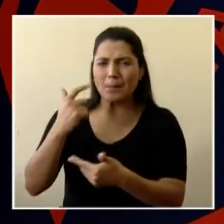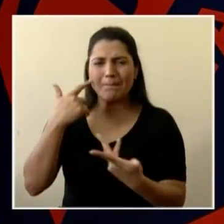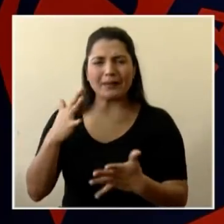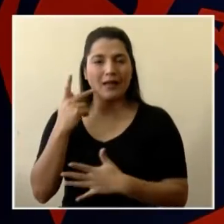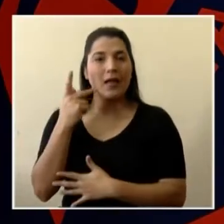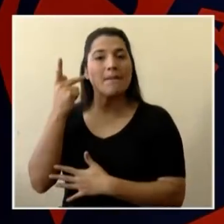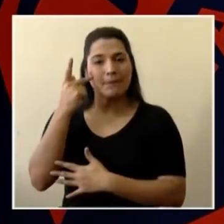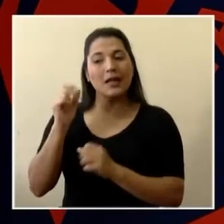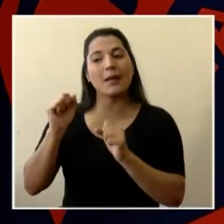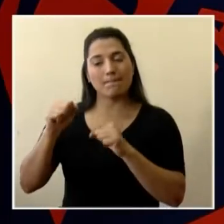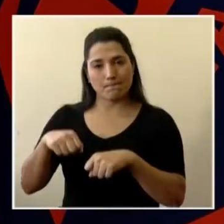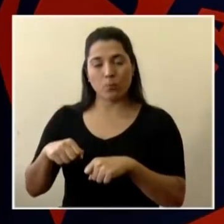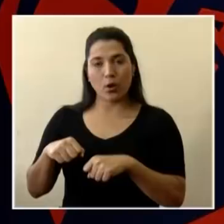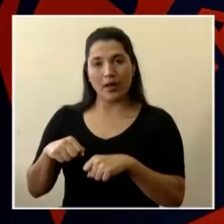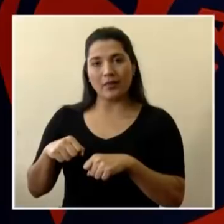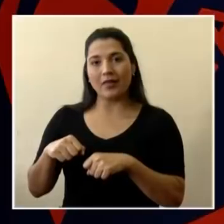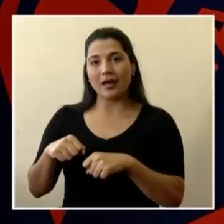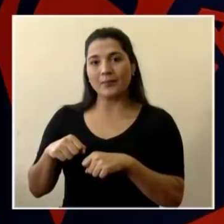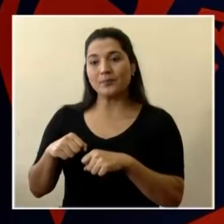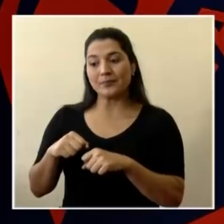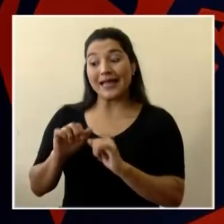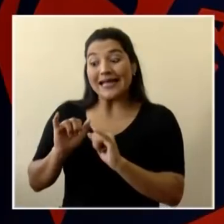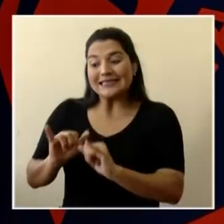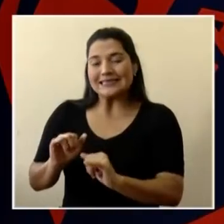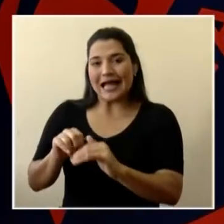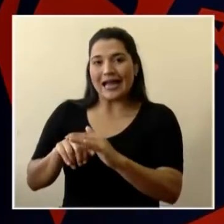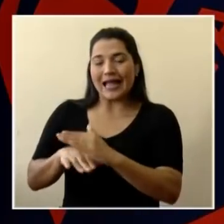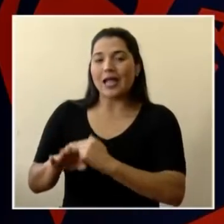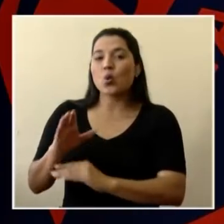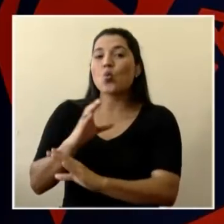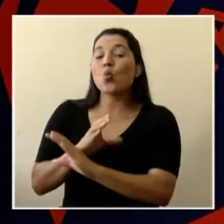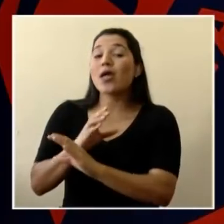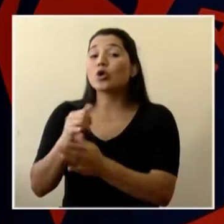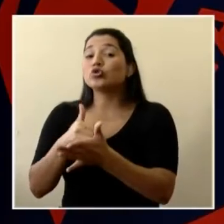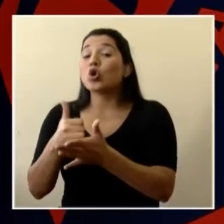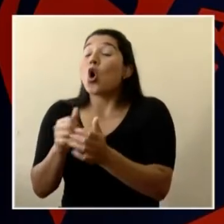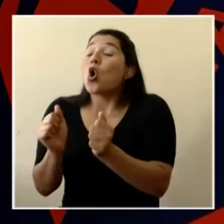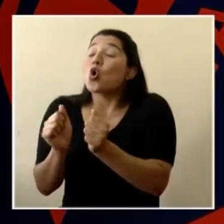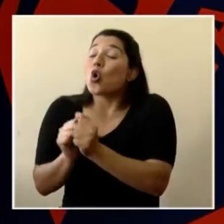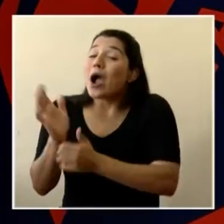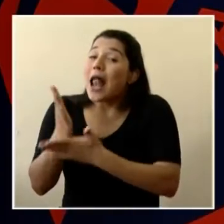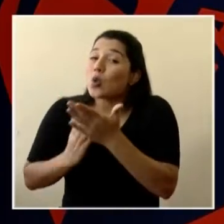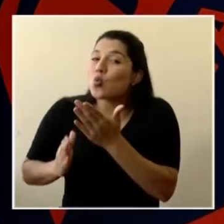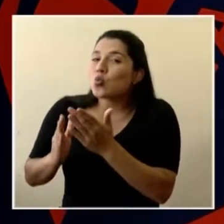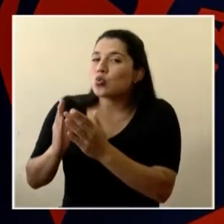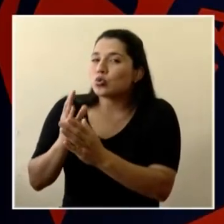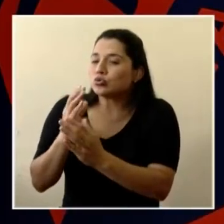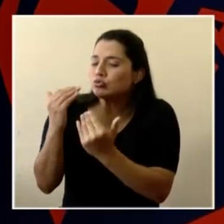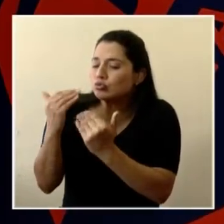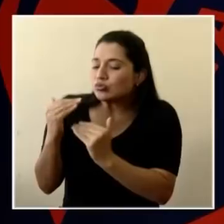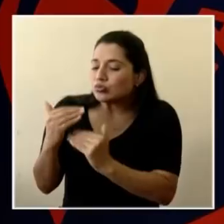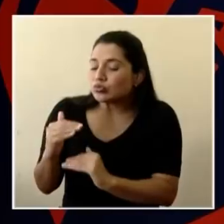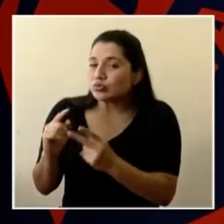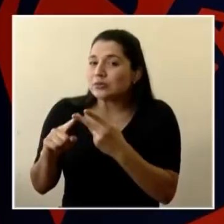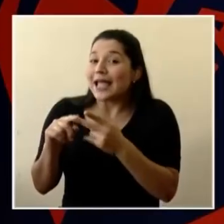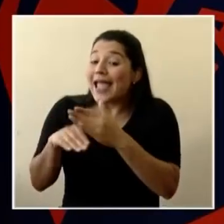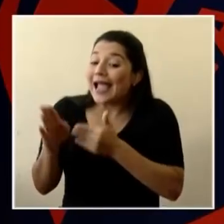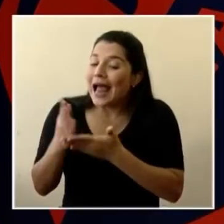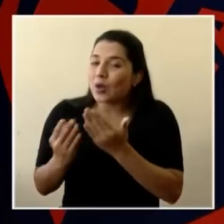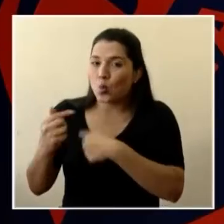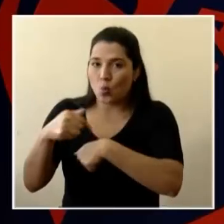niños puedan estar en una unidad de cuidados intensivos bajo ciertas regulaciones en ciertos momentos especiales. Esperemos